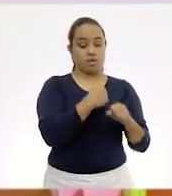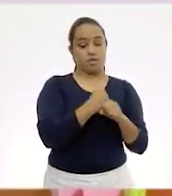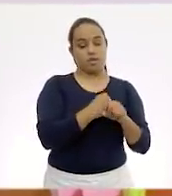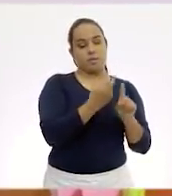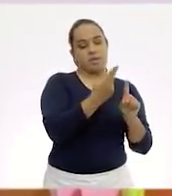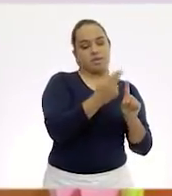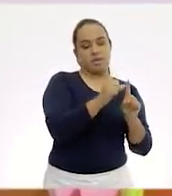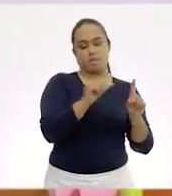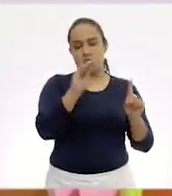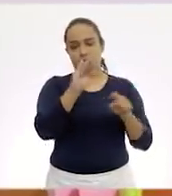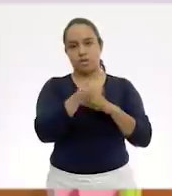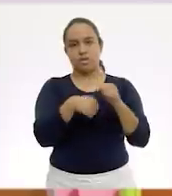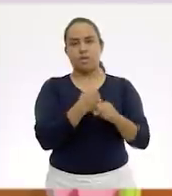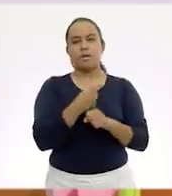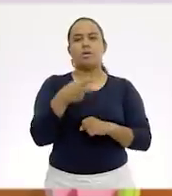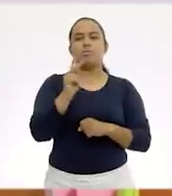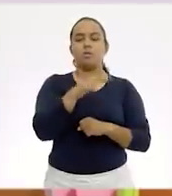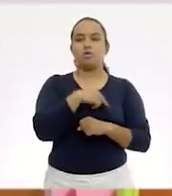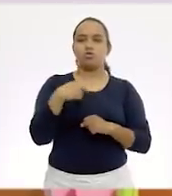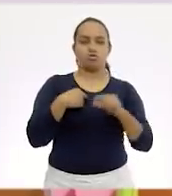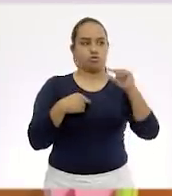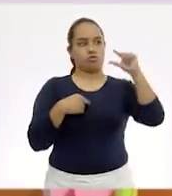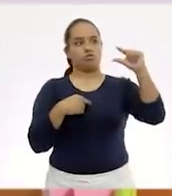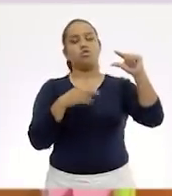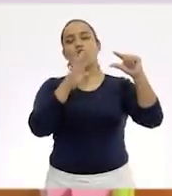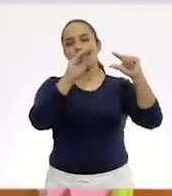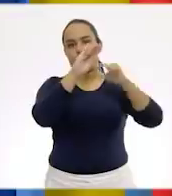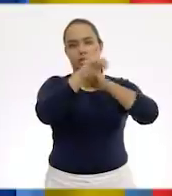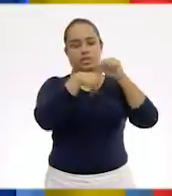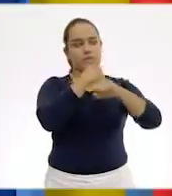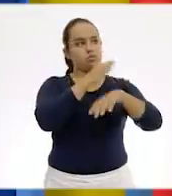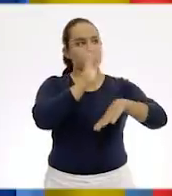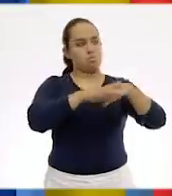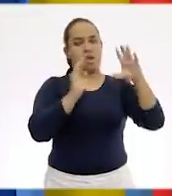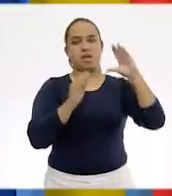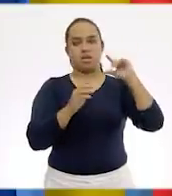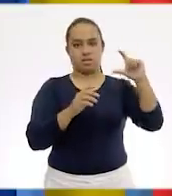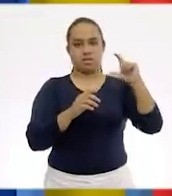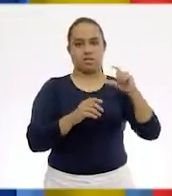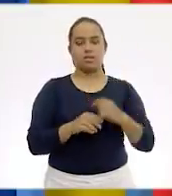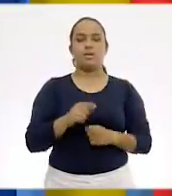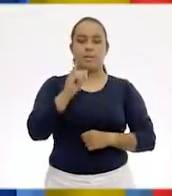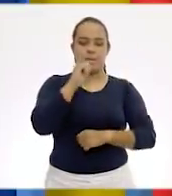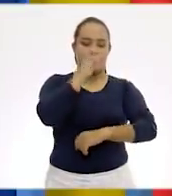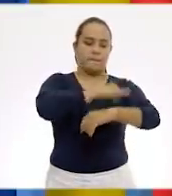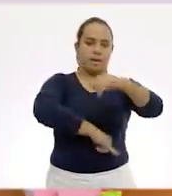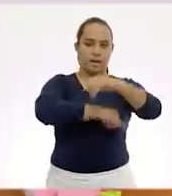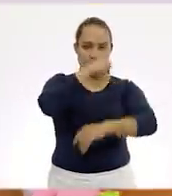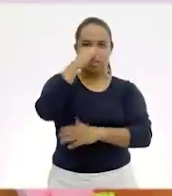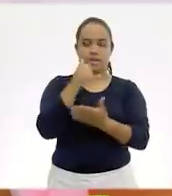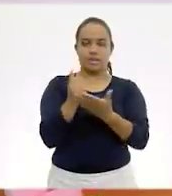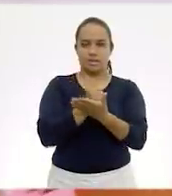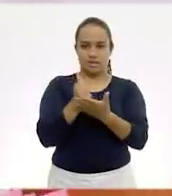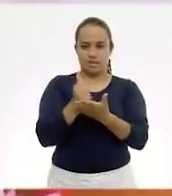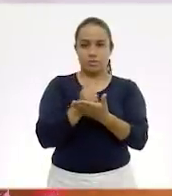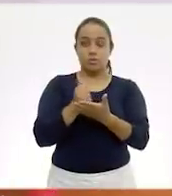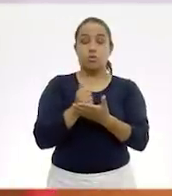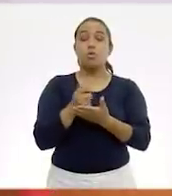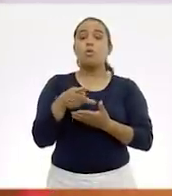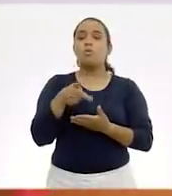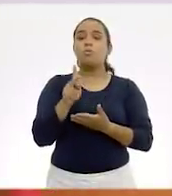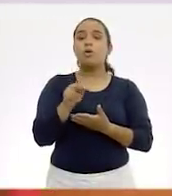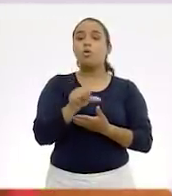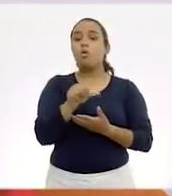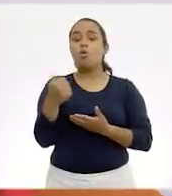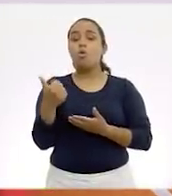90 años o 25, pero podemos Vamos a tomar en el más cuenta- grande, Exactamente. el 90. Entonces ya ser la tenemos una ballena. que es la ballena azul. Ujú. Pero nos dice